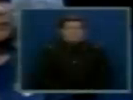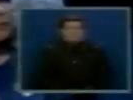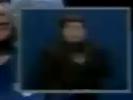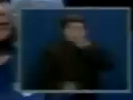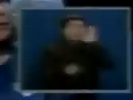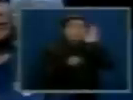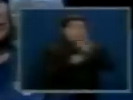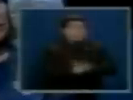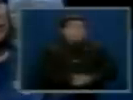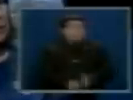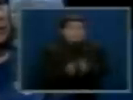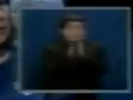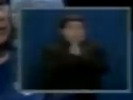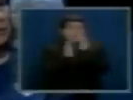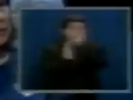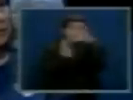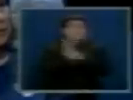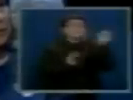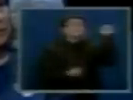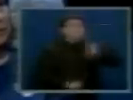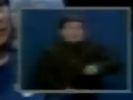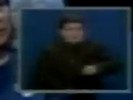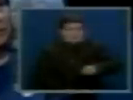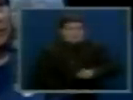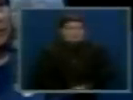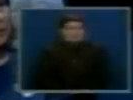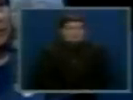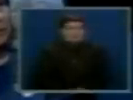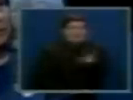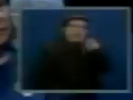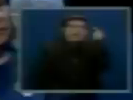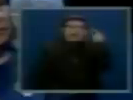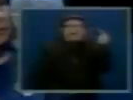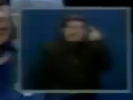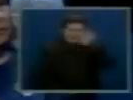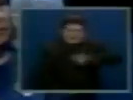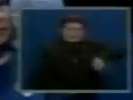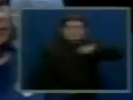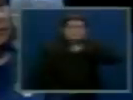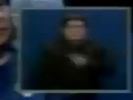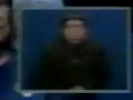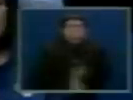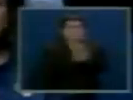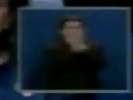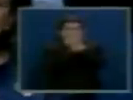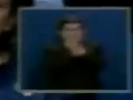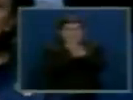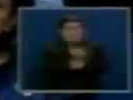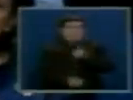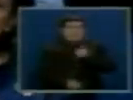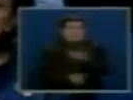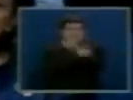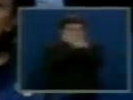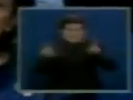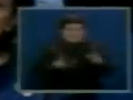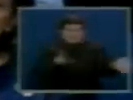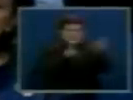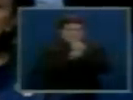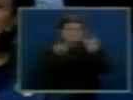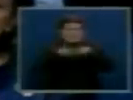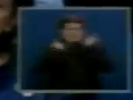con lo que manda nuestra Constitución. Esto explica que hayamos vivido en una democracia secuestrada por una clase